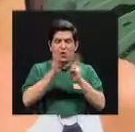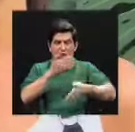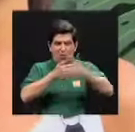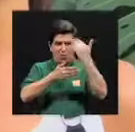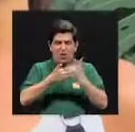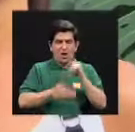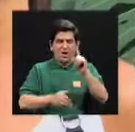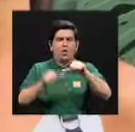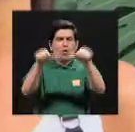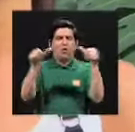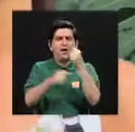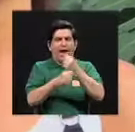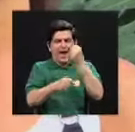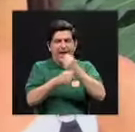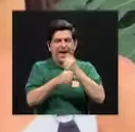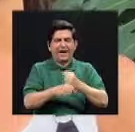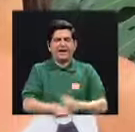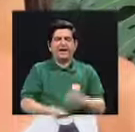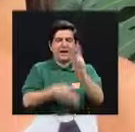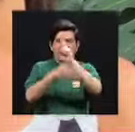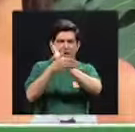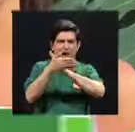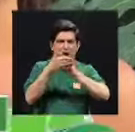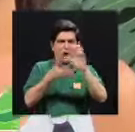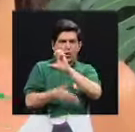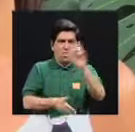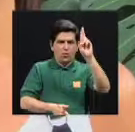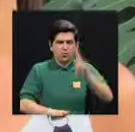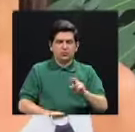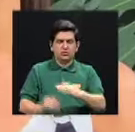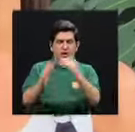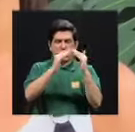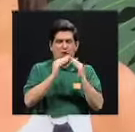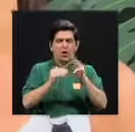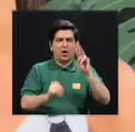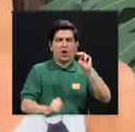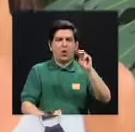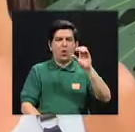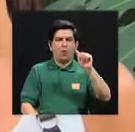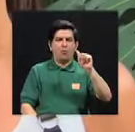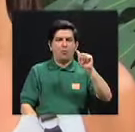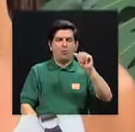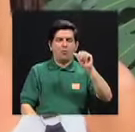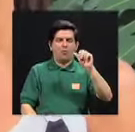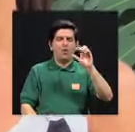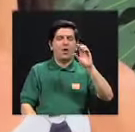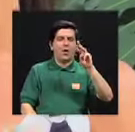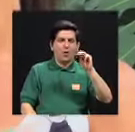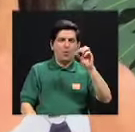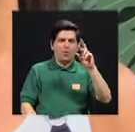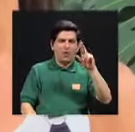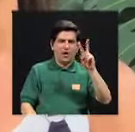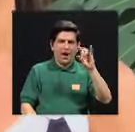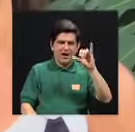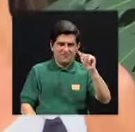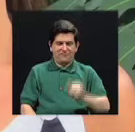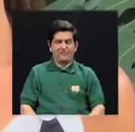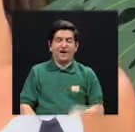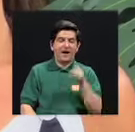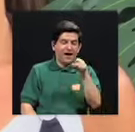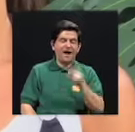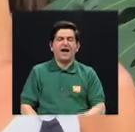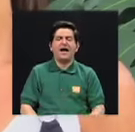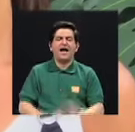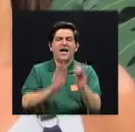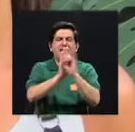Como vimos en el video anterior, una de las áreas de trabajo de la Universidad de Costa Rica en la comunidad de Moravia de Cutris es historia e